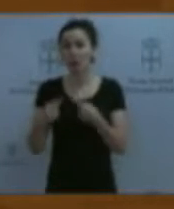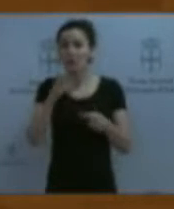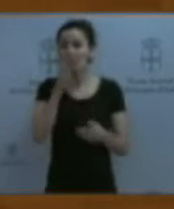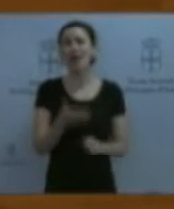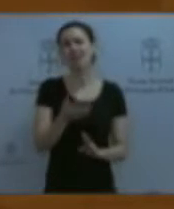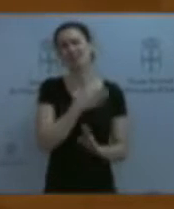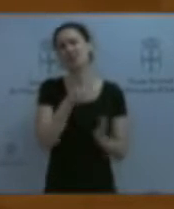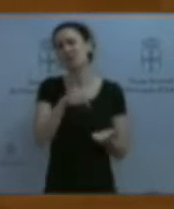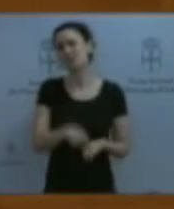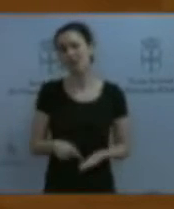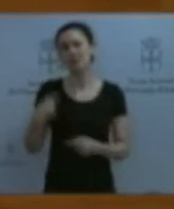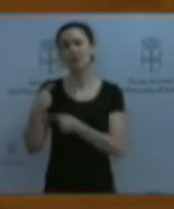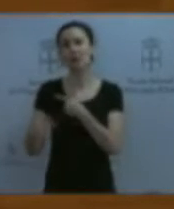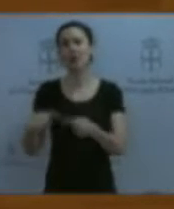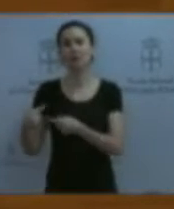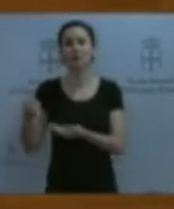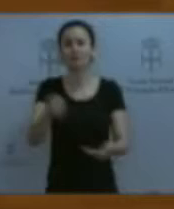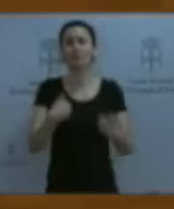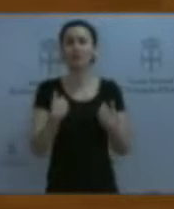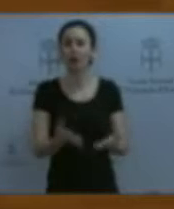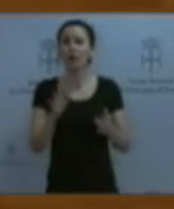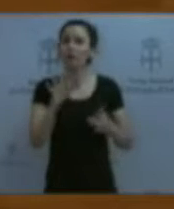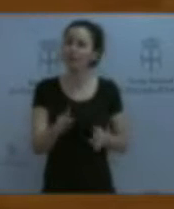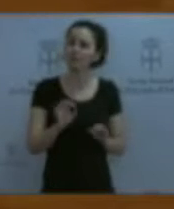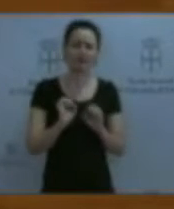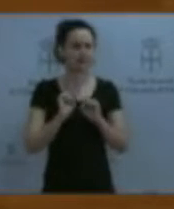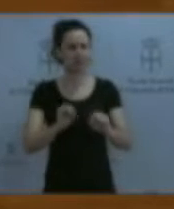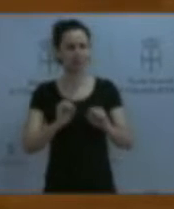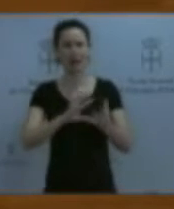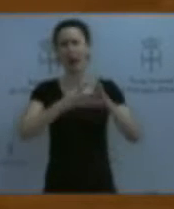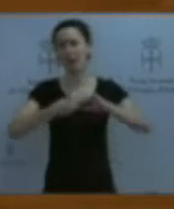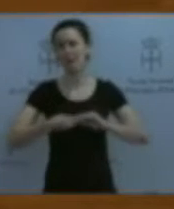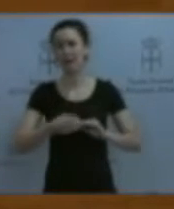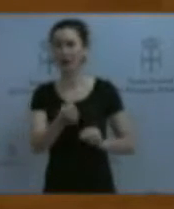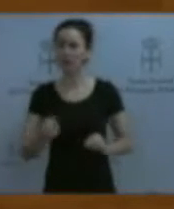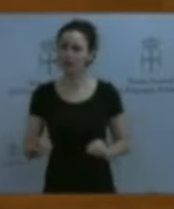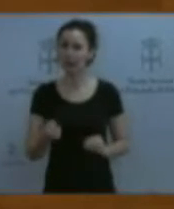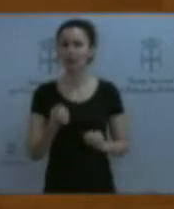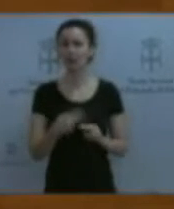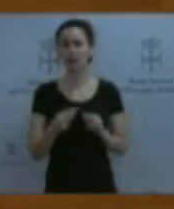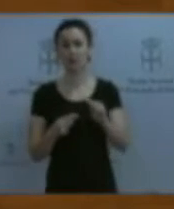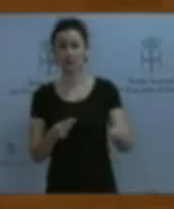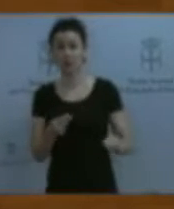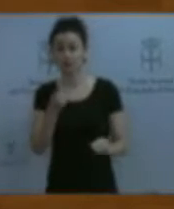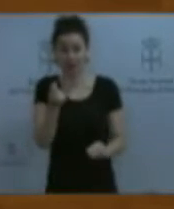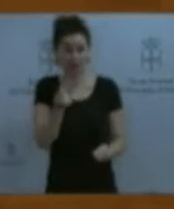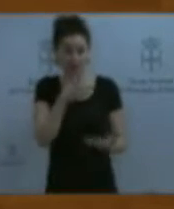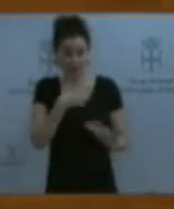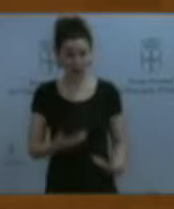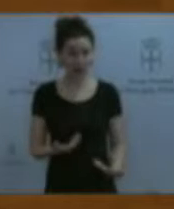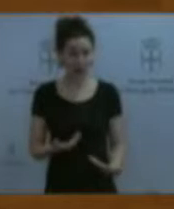pero rechazamos su instrumentalización por parte de quienes aplican políticas de austeridad que reducen el dinero que tenemos en nuestros